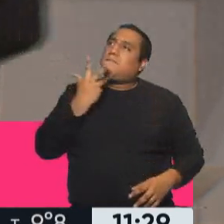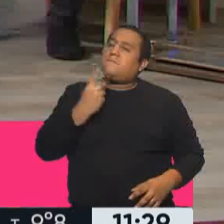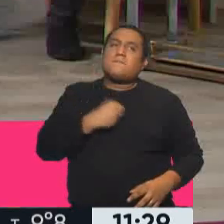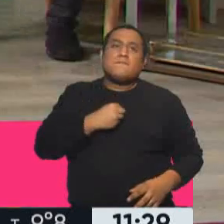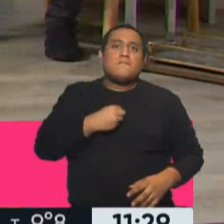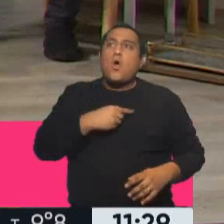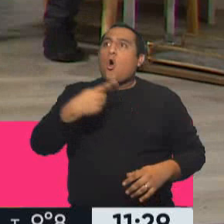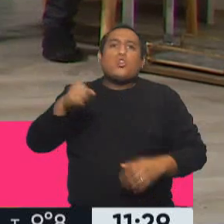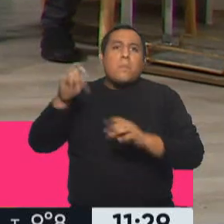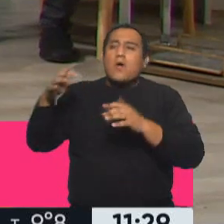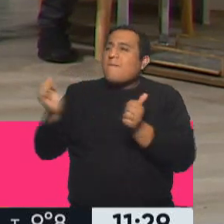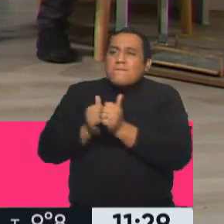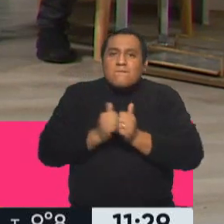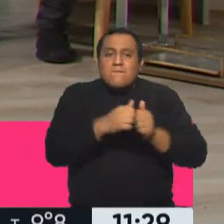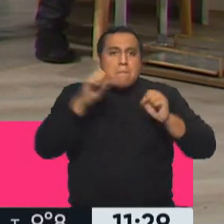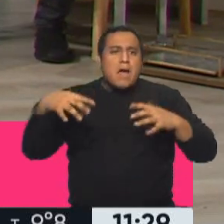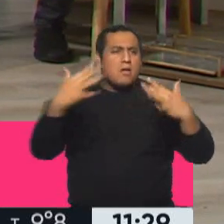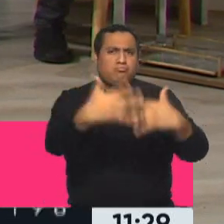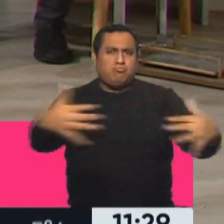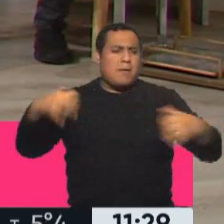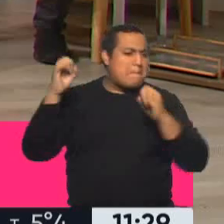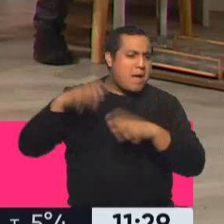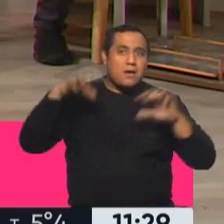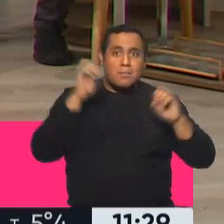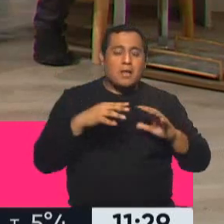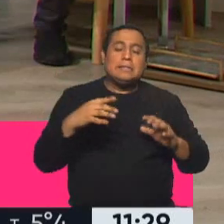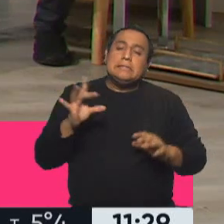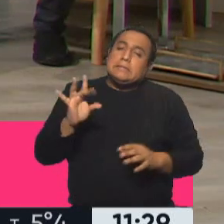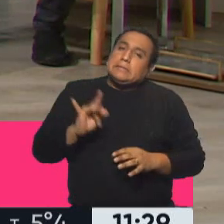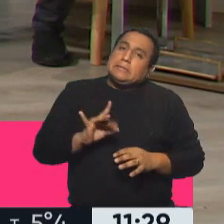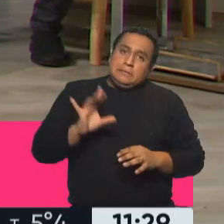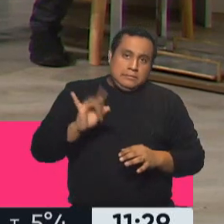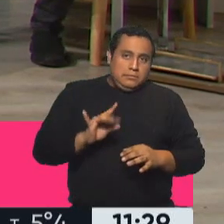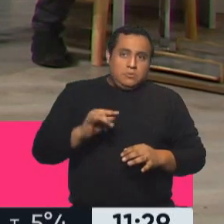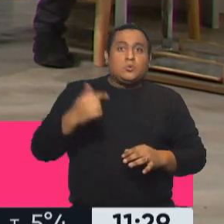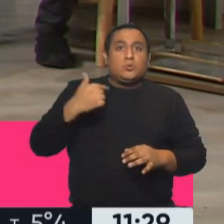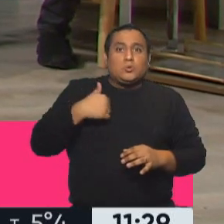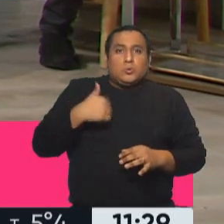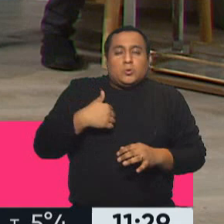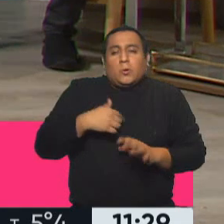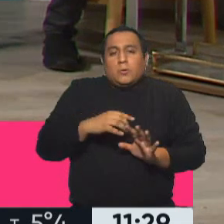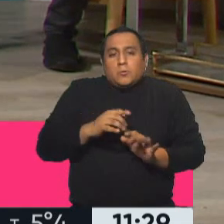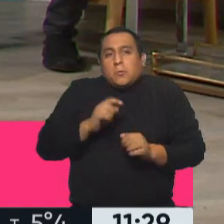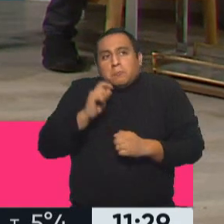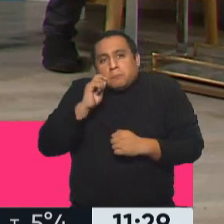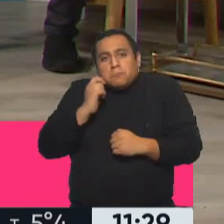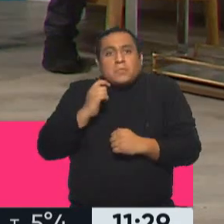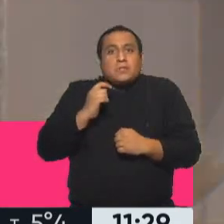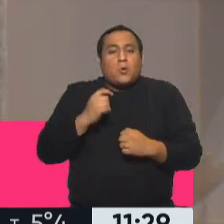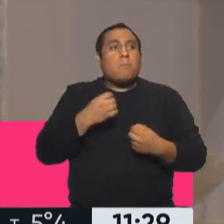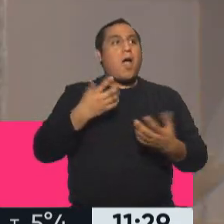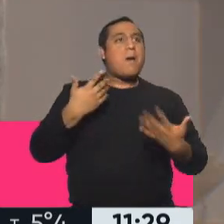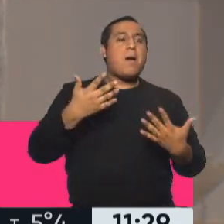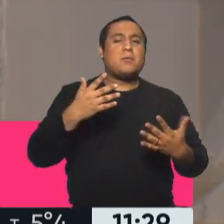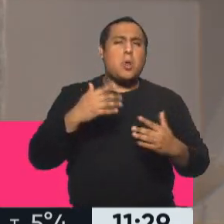juntarme con los magos, hacer magia, el escenario, me costó horrores, porque yo era un tipo súper introvertido. Y mira, ¿y cómo lo sigo fue siendo,